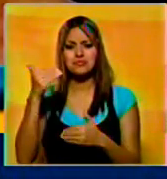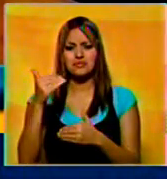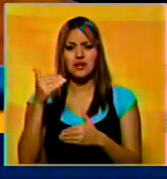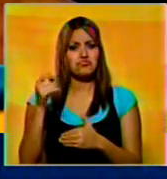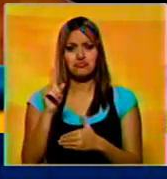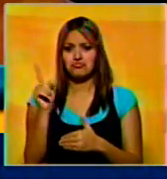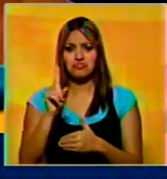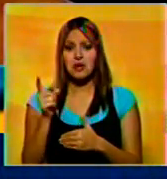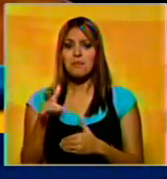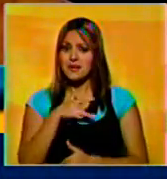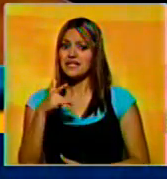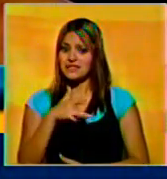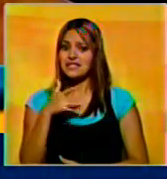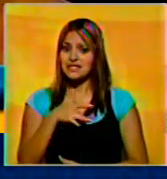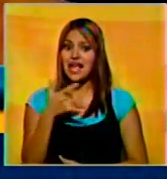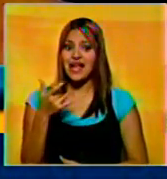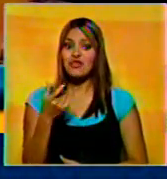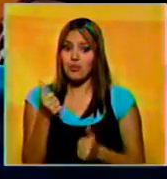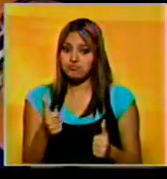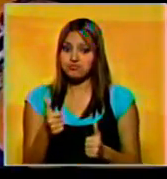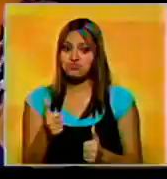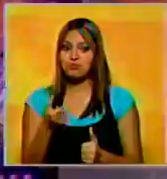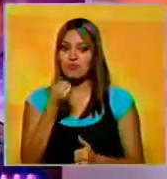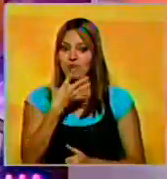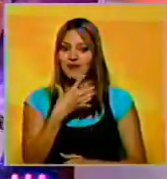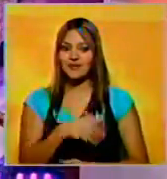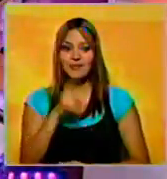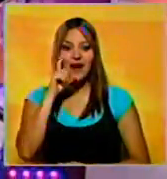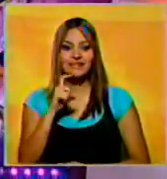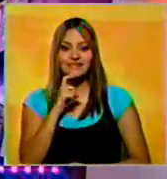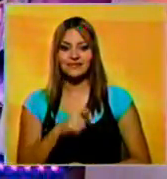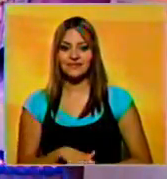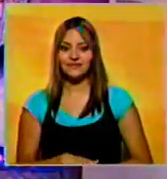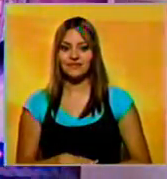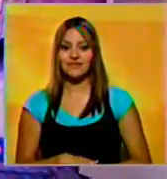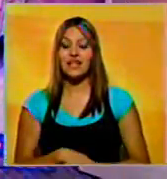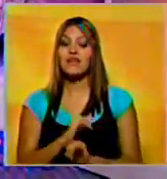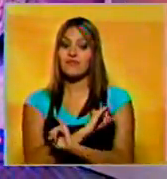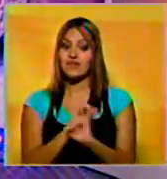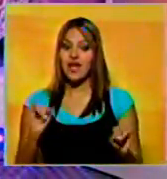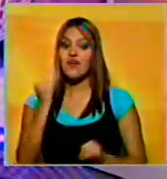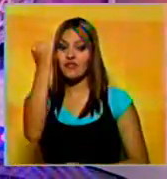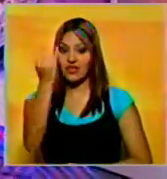y ahora me siento muy bendecida por este regalo. Amigos, de esta manera llegamos al final.